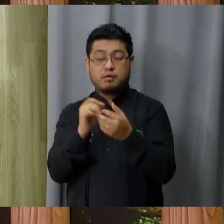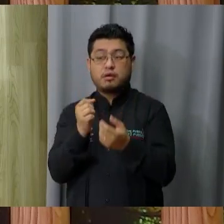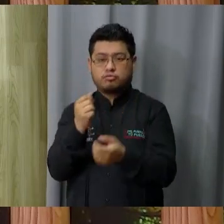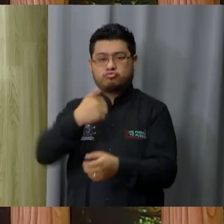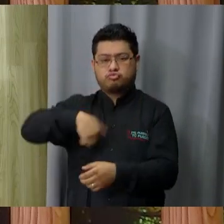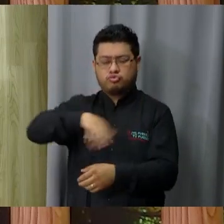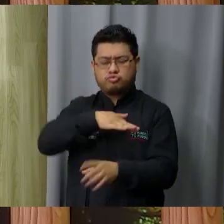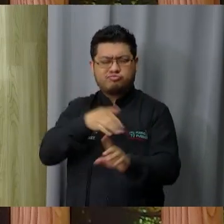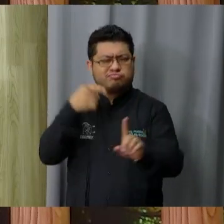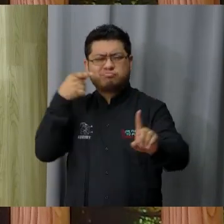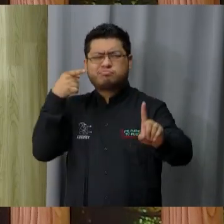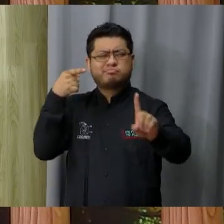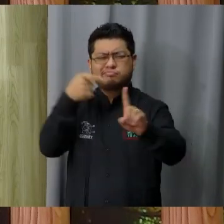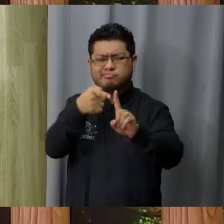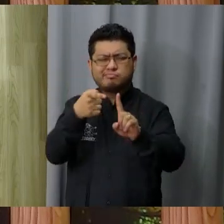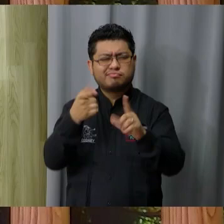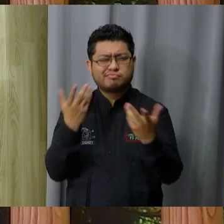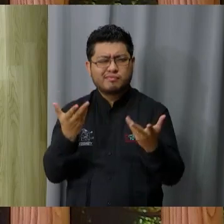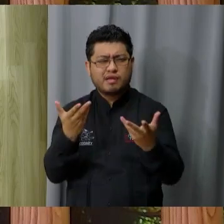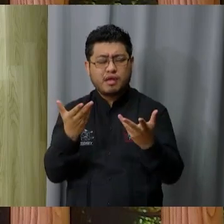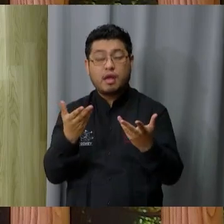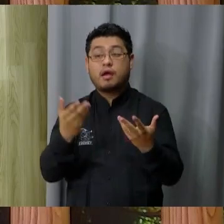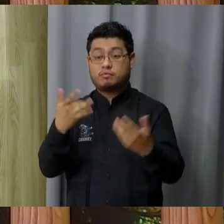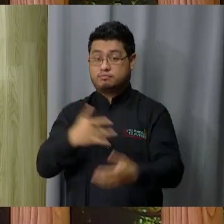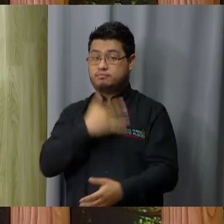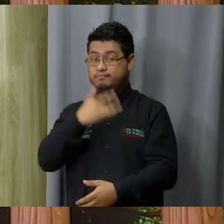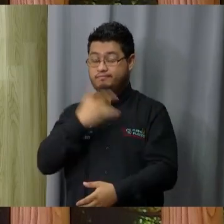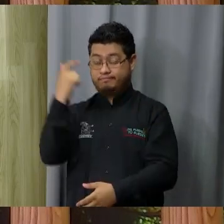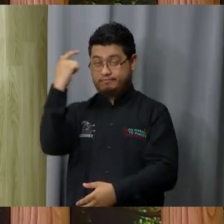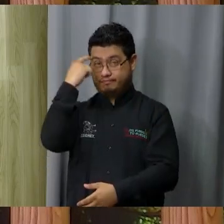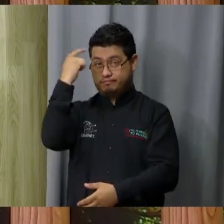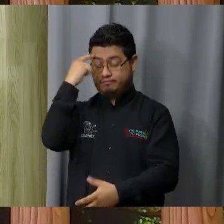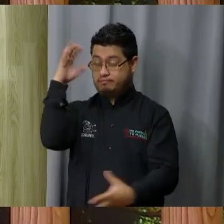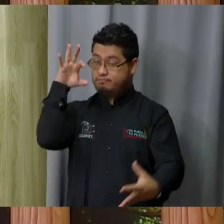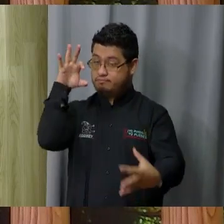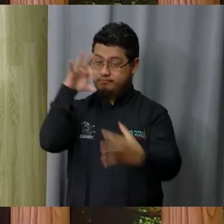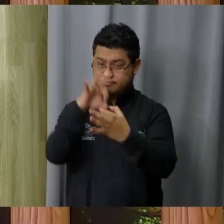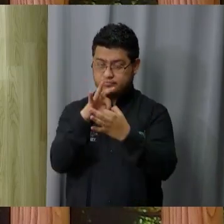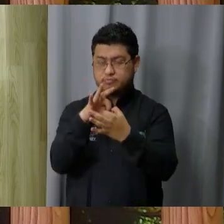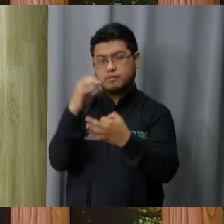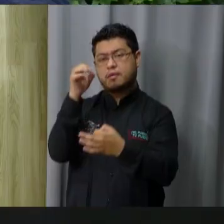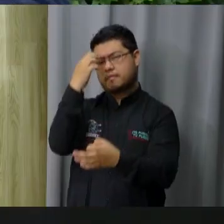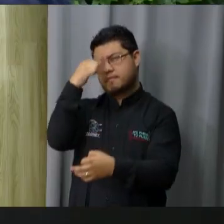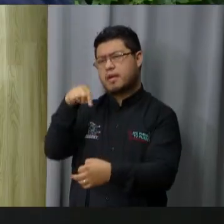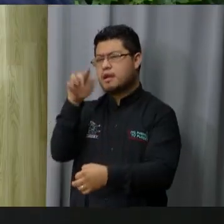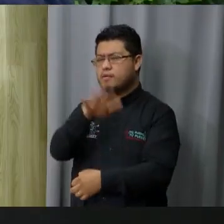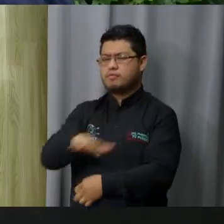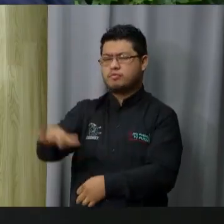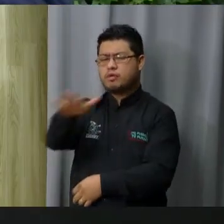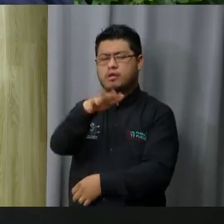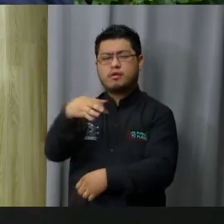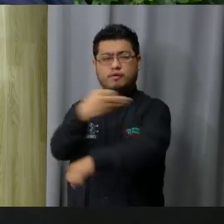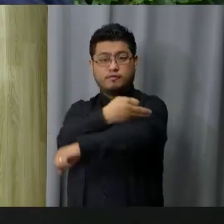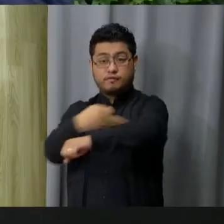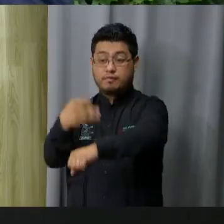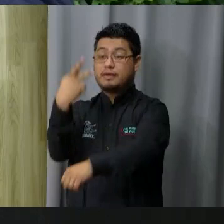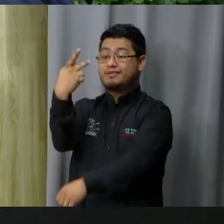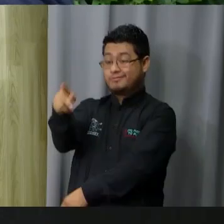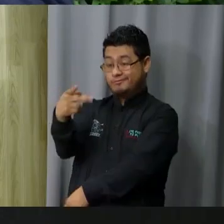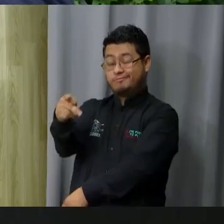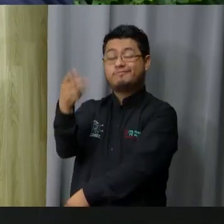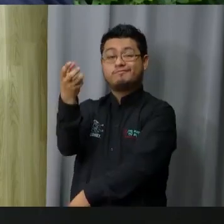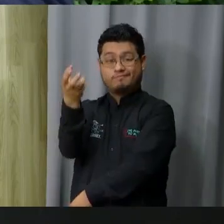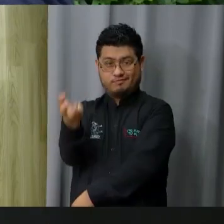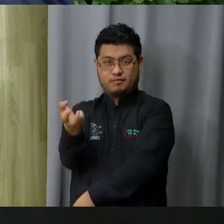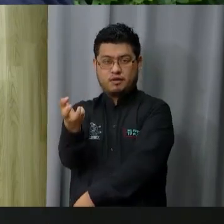hacer conciencia, no solamente para la sociedad, sino también para la propia familia, ¿no? Sí, eso va dirigida principalmente a la familia. Uh-huh. Y